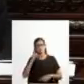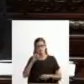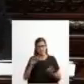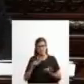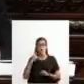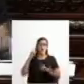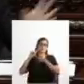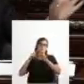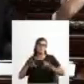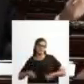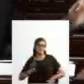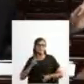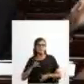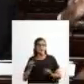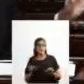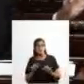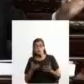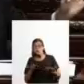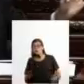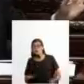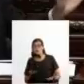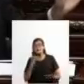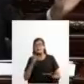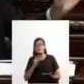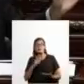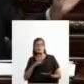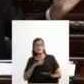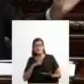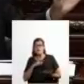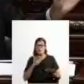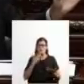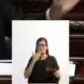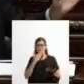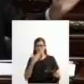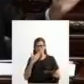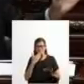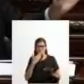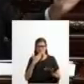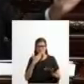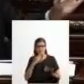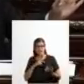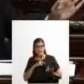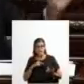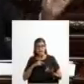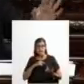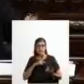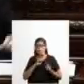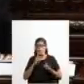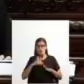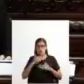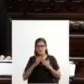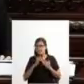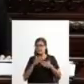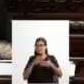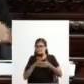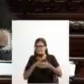Exteriores dice vamos a hacerlo y la yegua está entreverada en el lazo, no lo dejan avanzar.